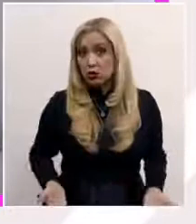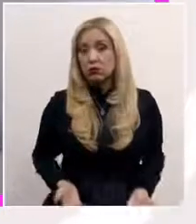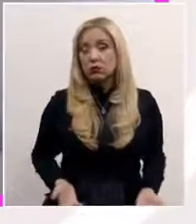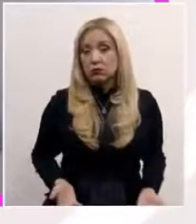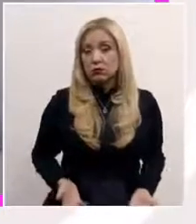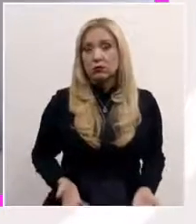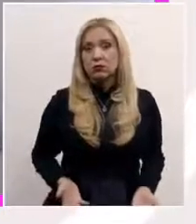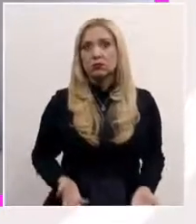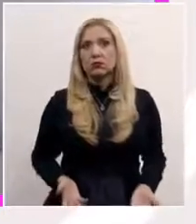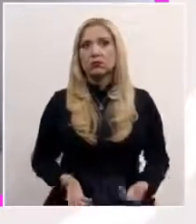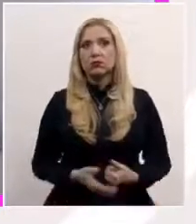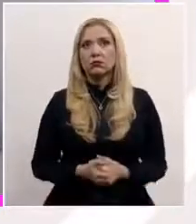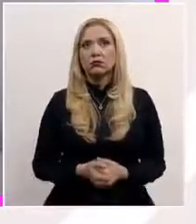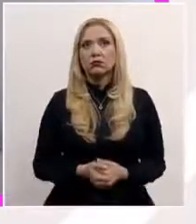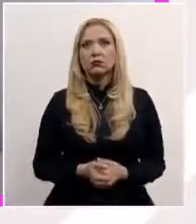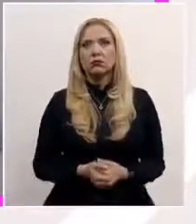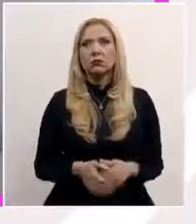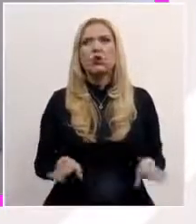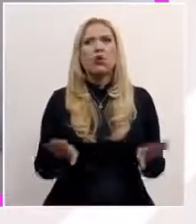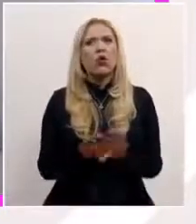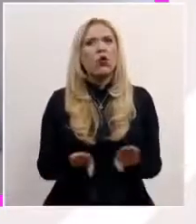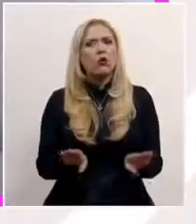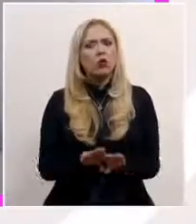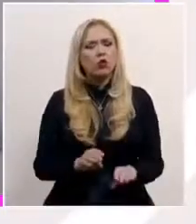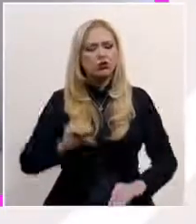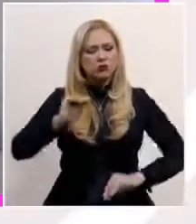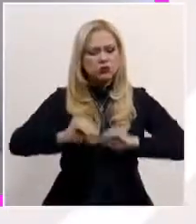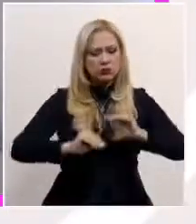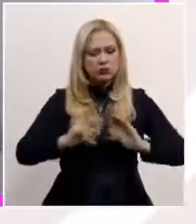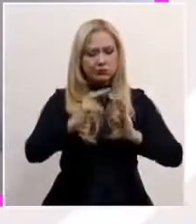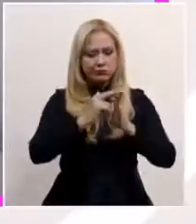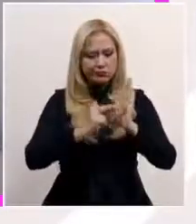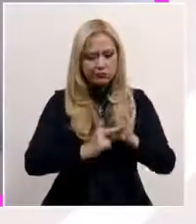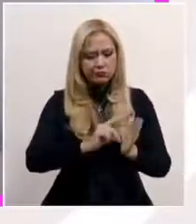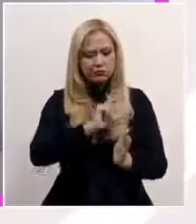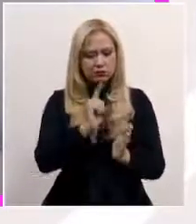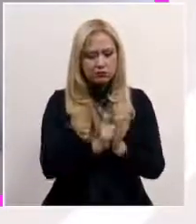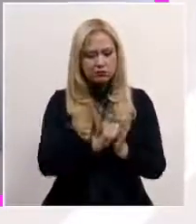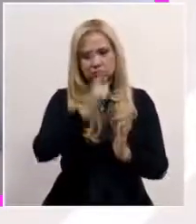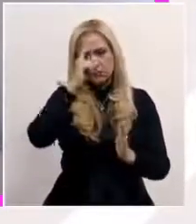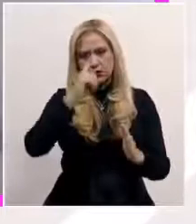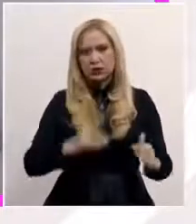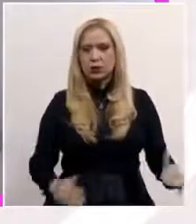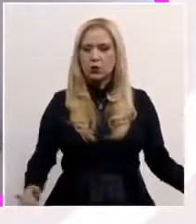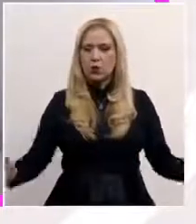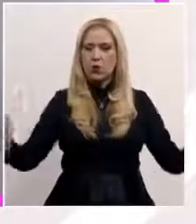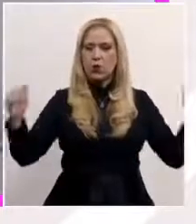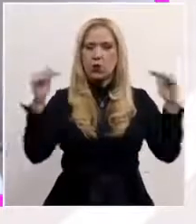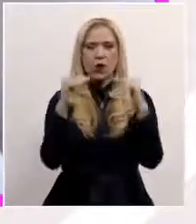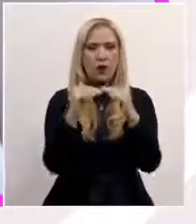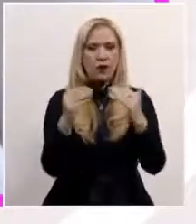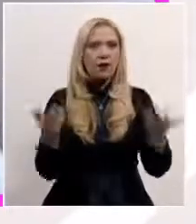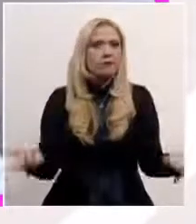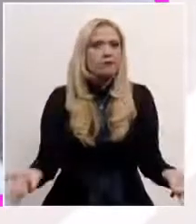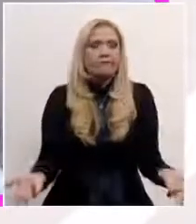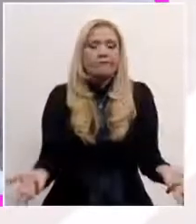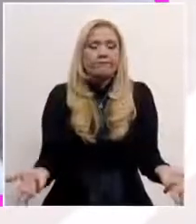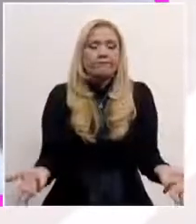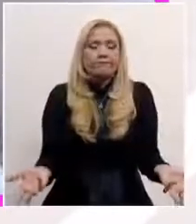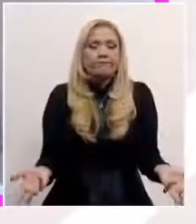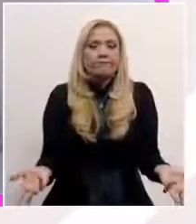cómo generas políticas que ayuden a equilibrar, ¿no? Eso